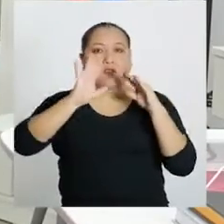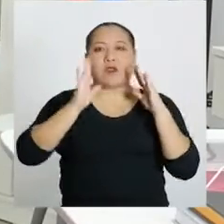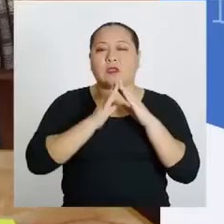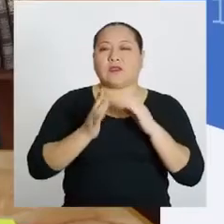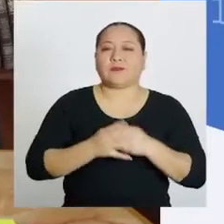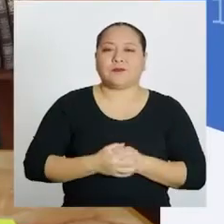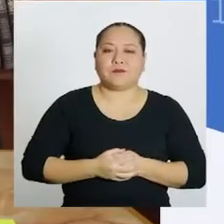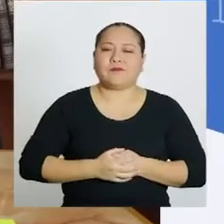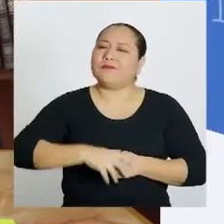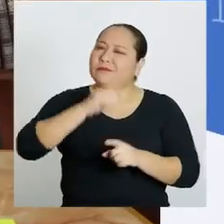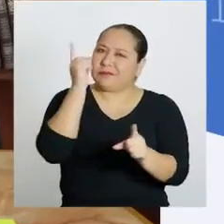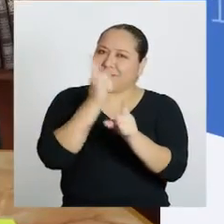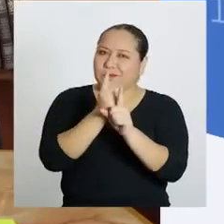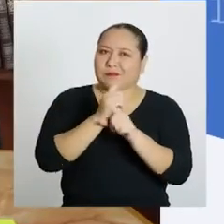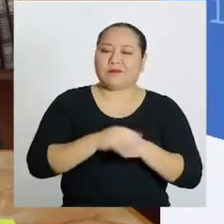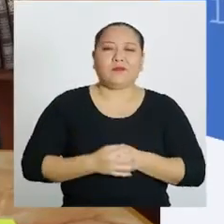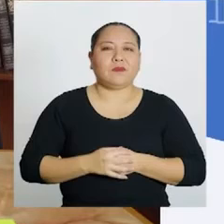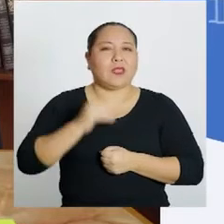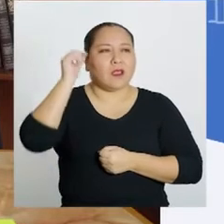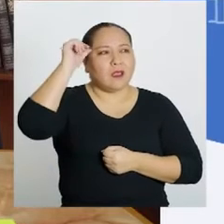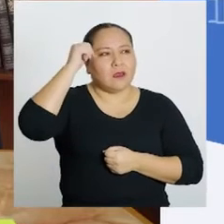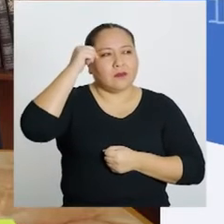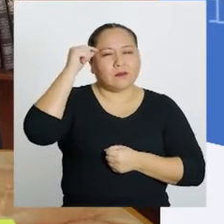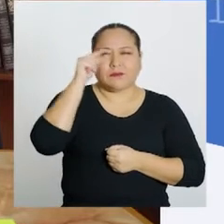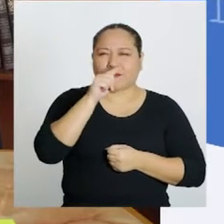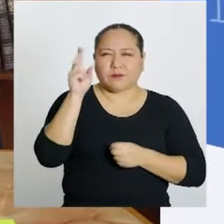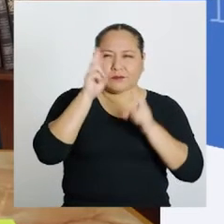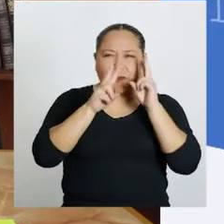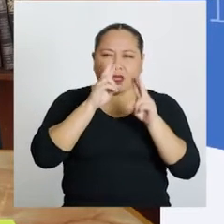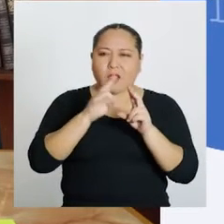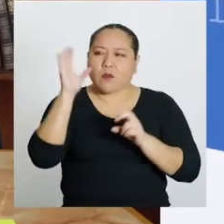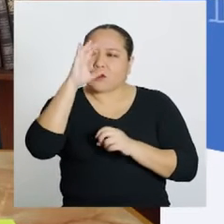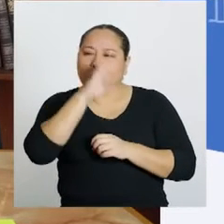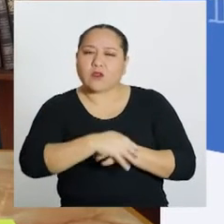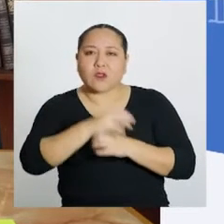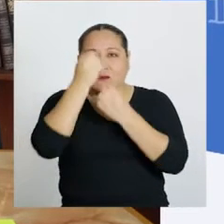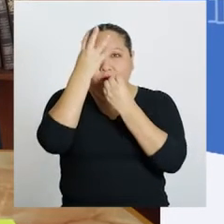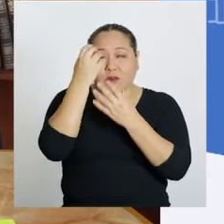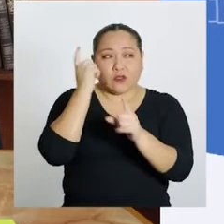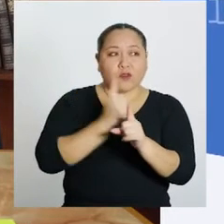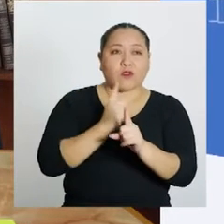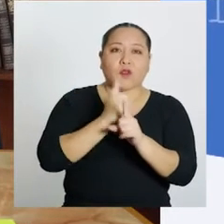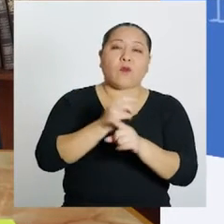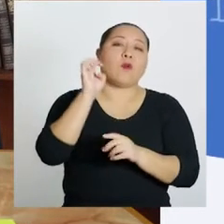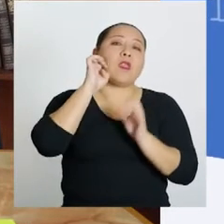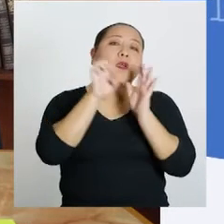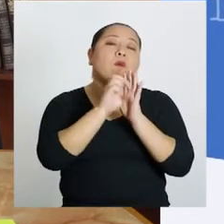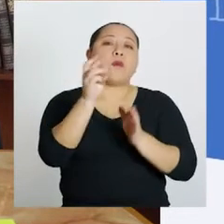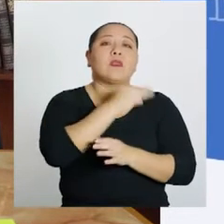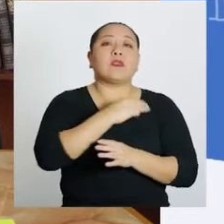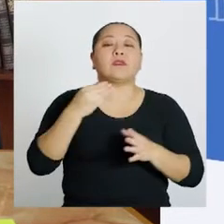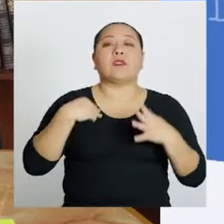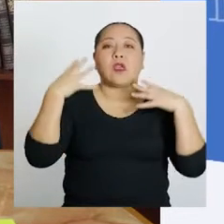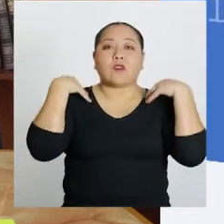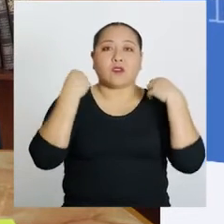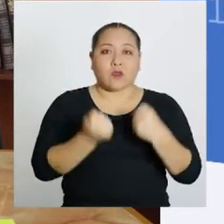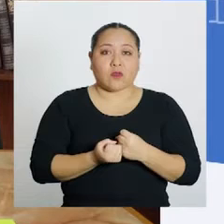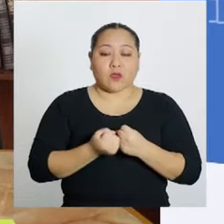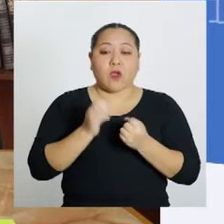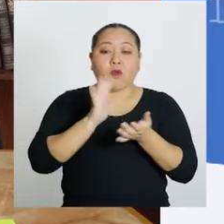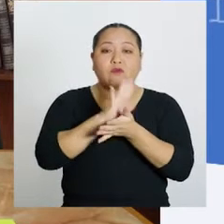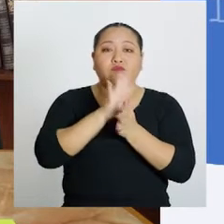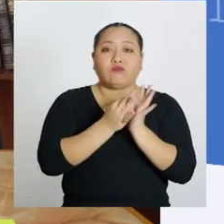casa. Por supuesto. Recurriremos entonces a una fuente oficial como el Ministerio de Salud, que sacó